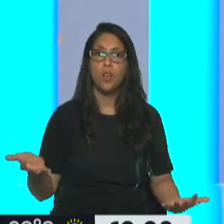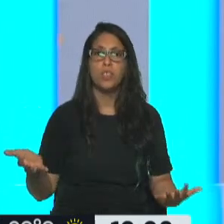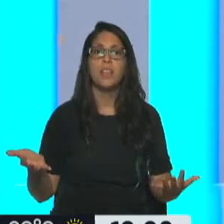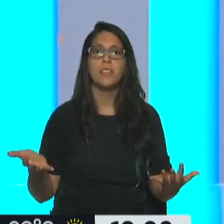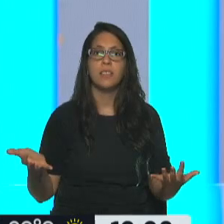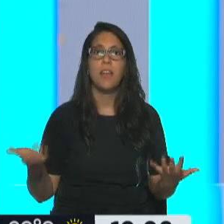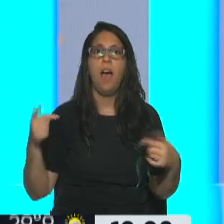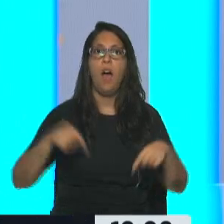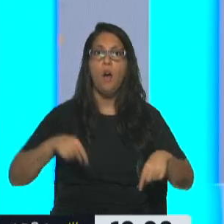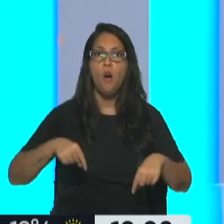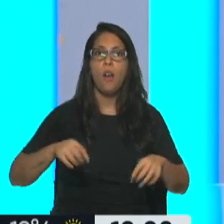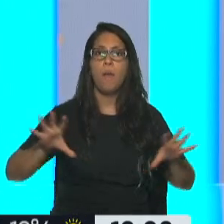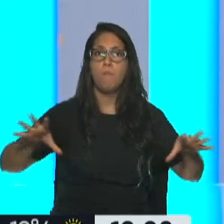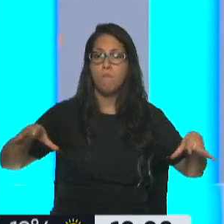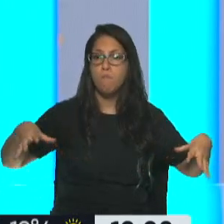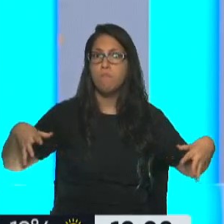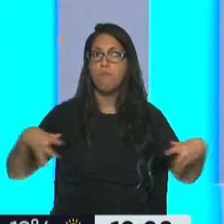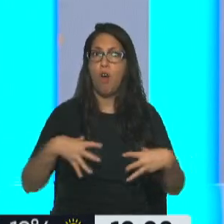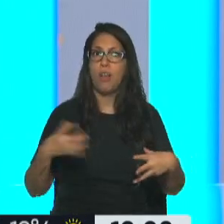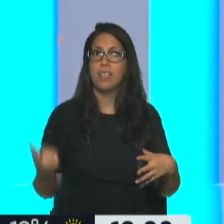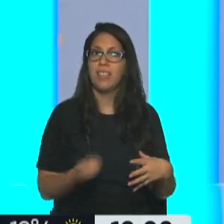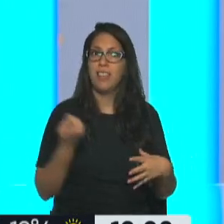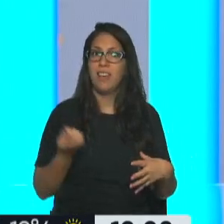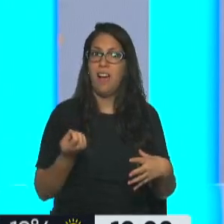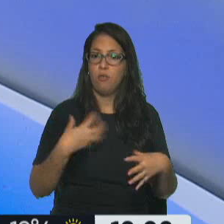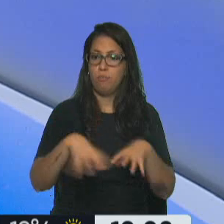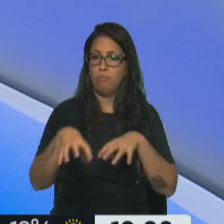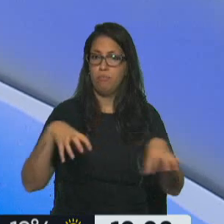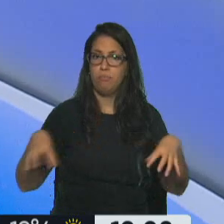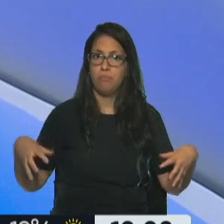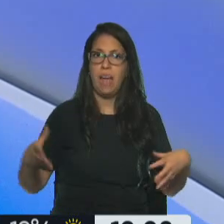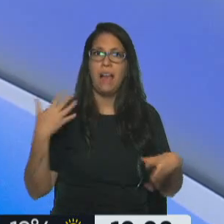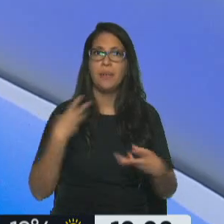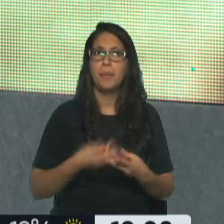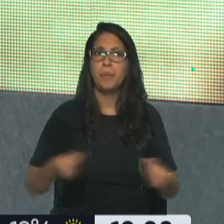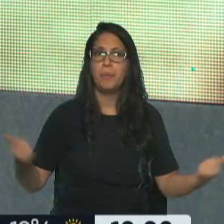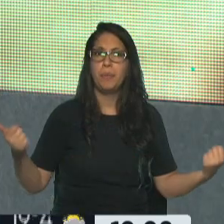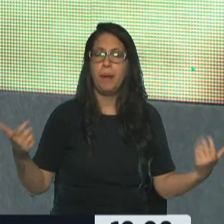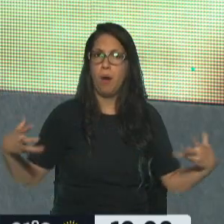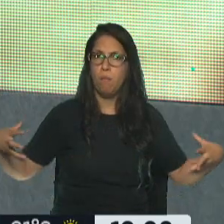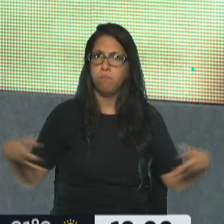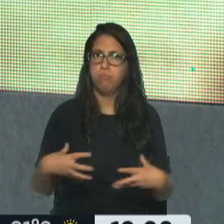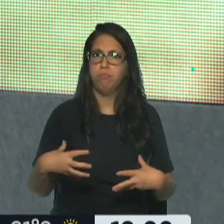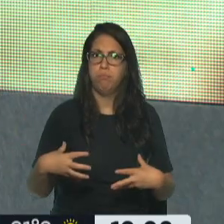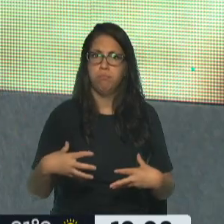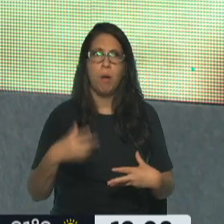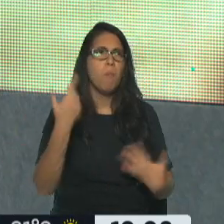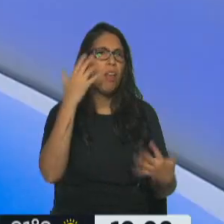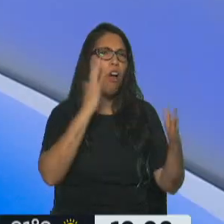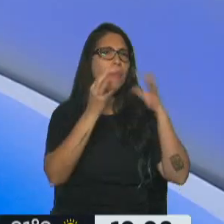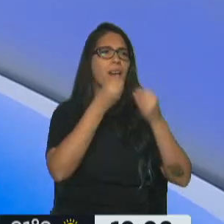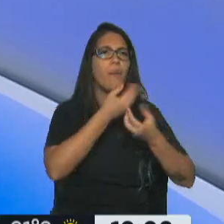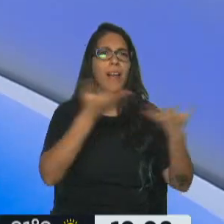formando un bloque sindical que hasta ahora estaba bastante disperso puede pensar lo que quiera pero me parece inop